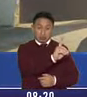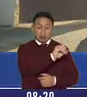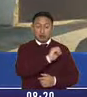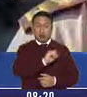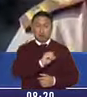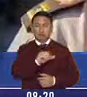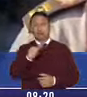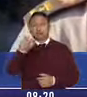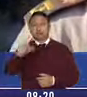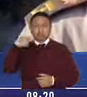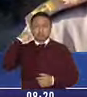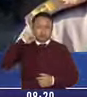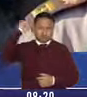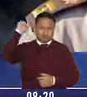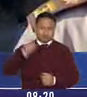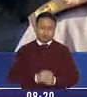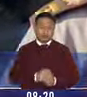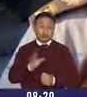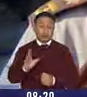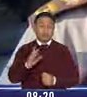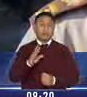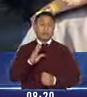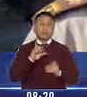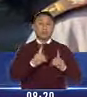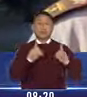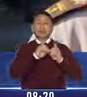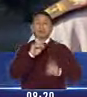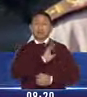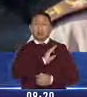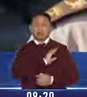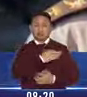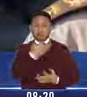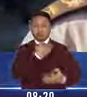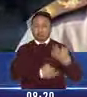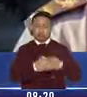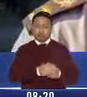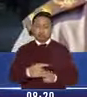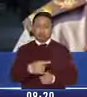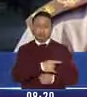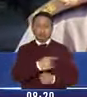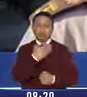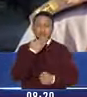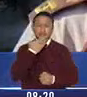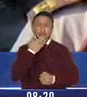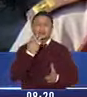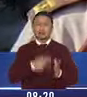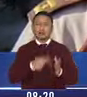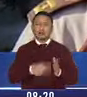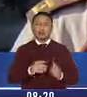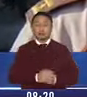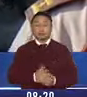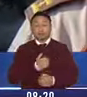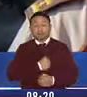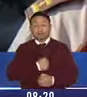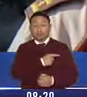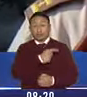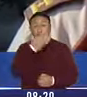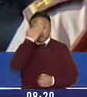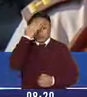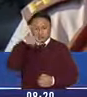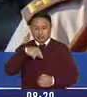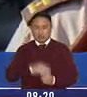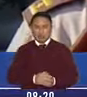asesinaron. Eso tenemos que verificar con datos técnicos, ¿no?, que nos indiquen realmente cuál fue la motivación de este hecho. Lamentablemente, ustedes saben que la